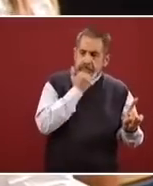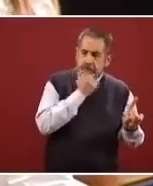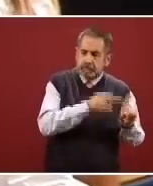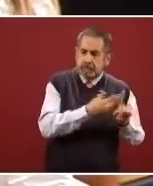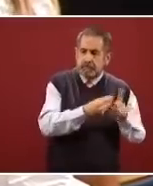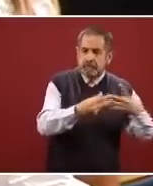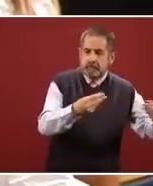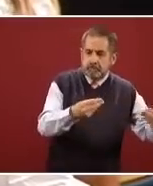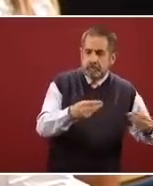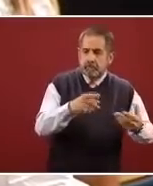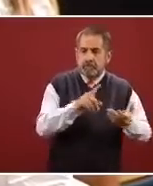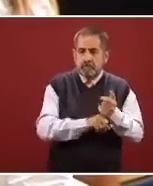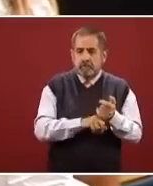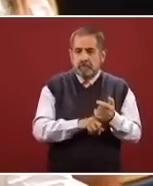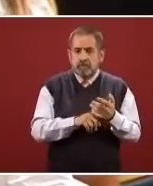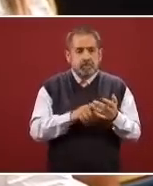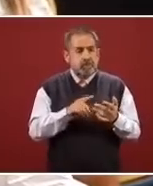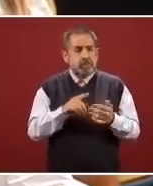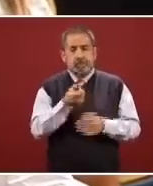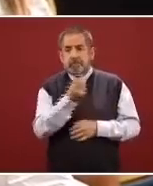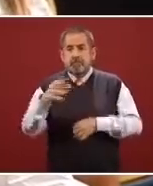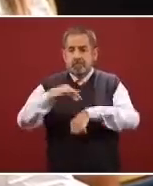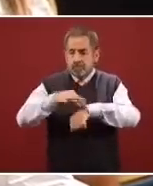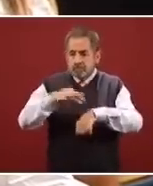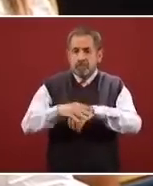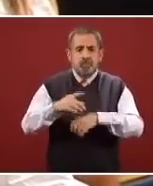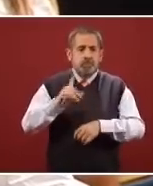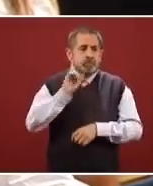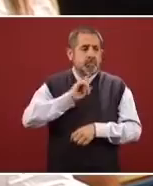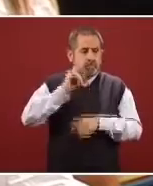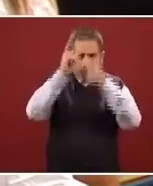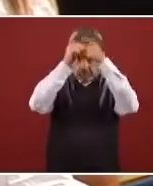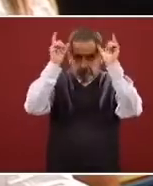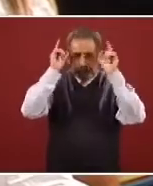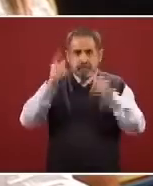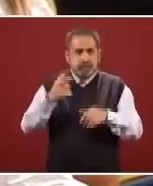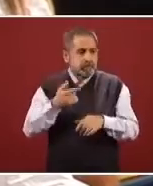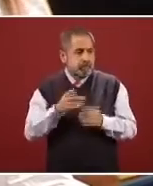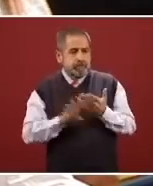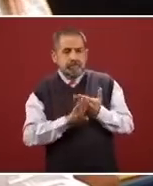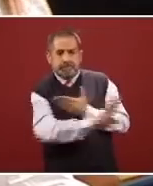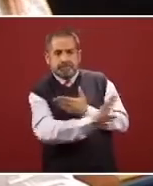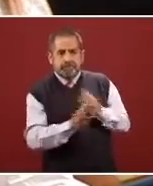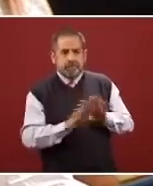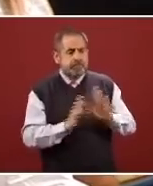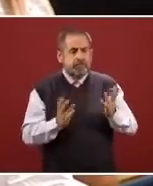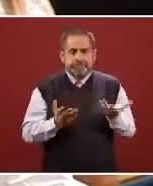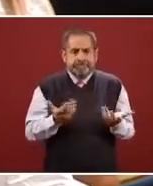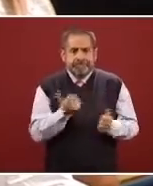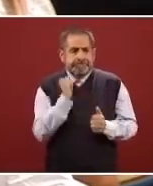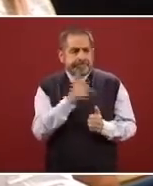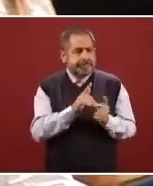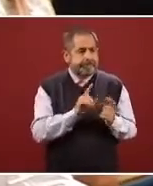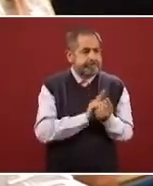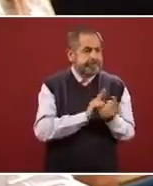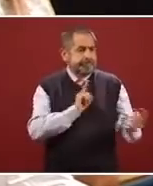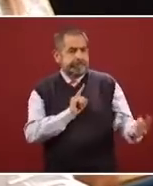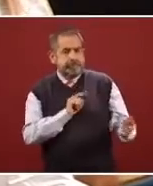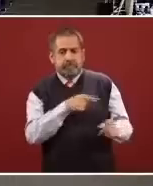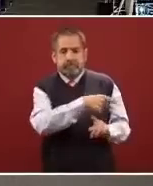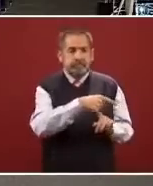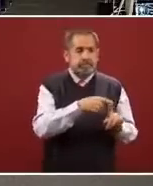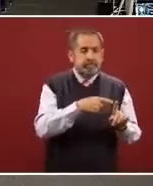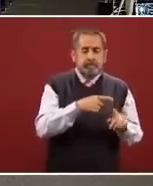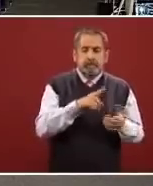Doctores y enfermeras tuvieron contacto con él. ¿Cómo van a proteger al sector salud y cómo se van a aislar a los casos confirmados positivos?